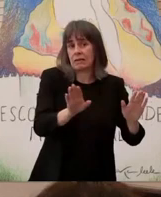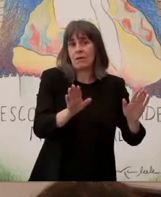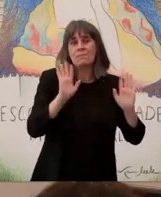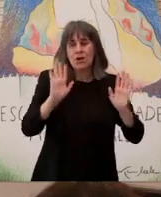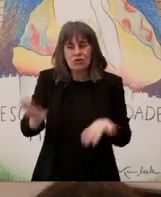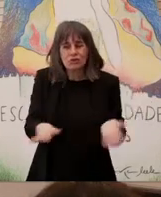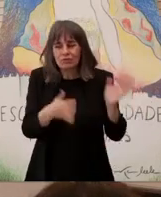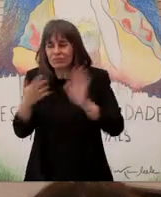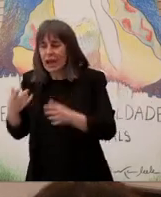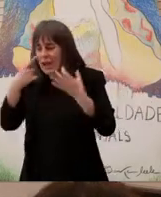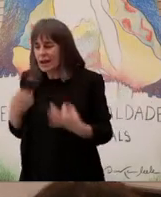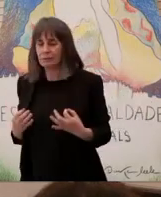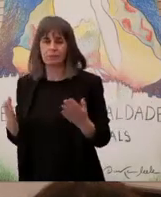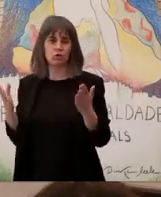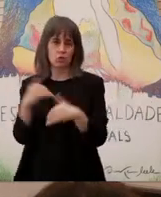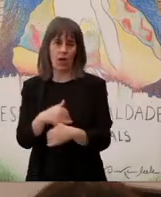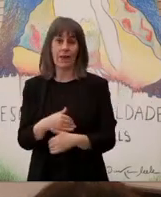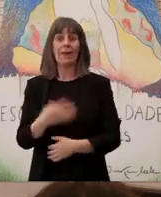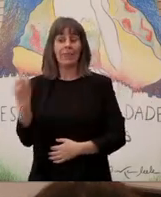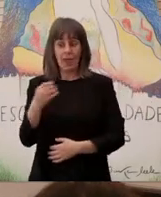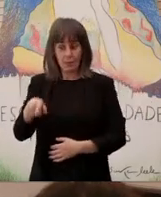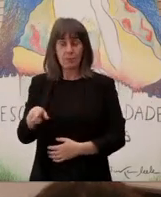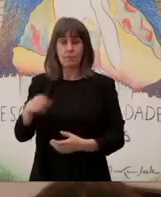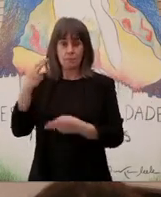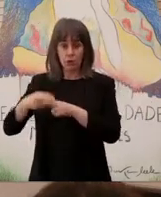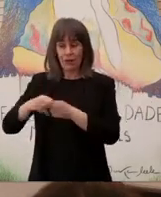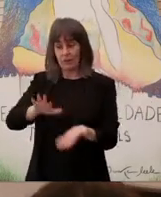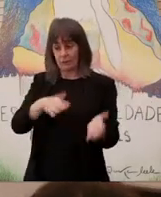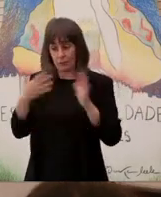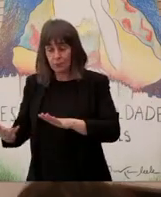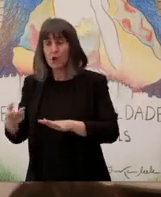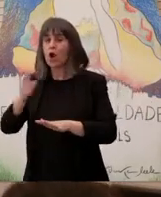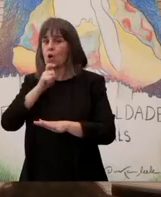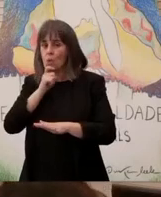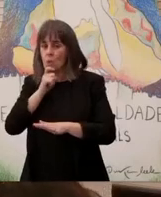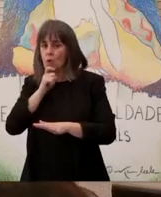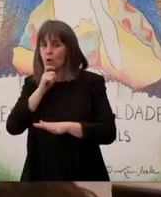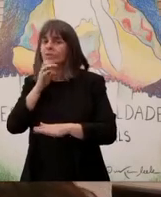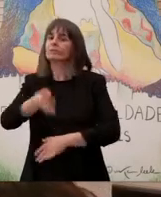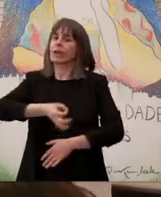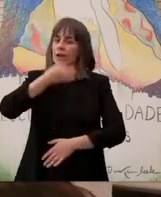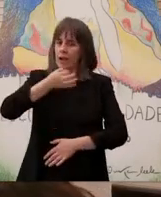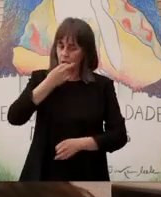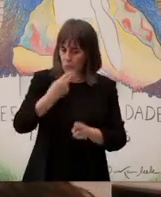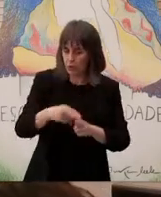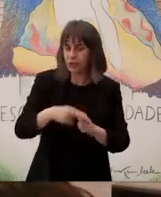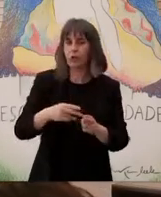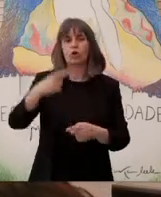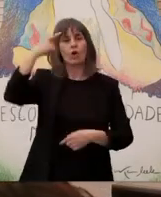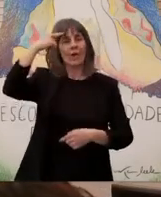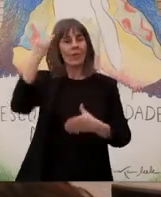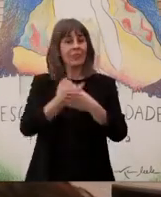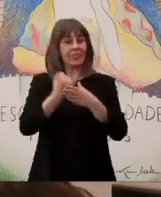transformadoras para hacer políticas transformadoras no solo necesitamos relato político talento político